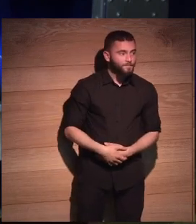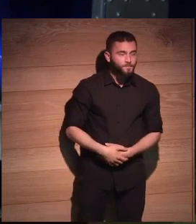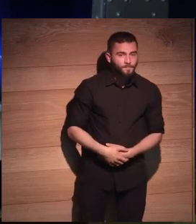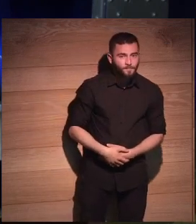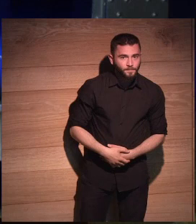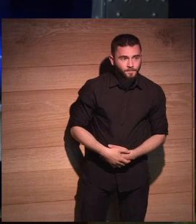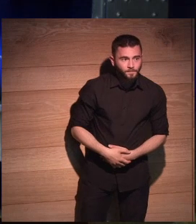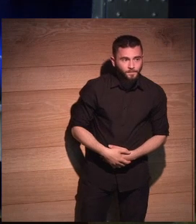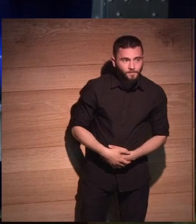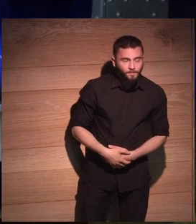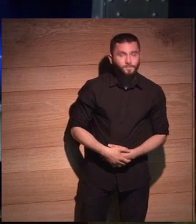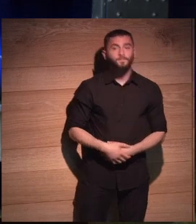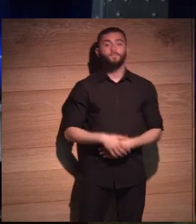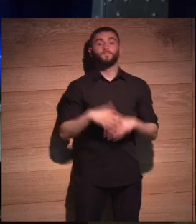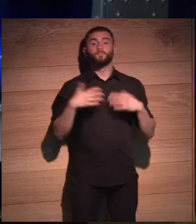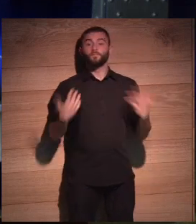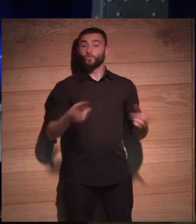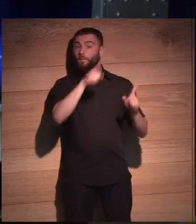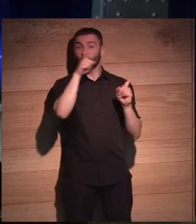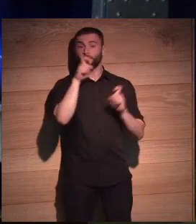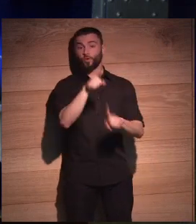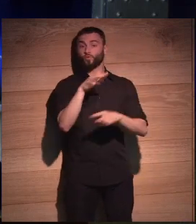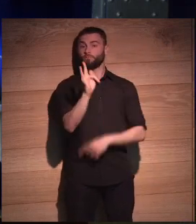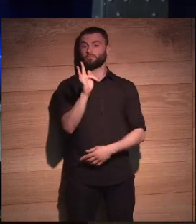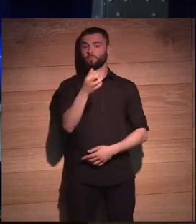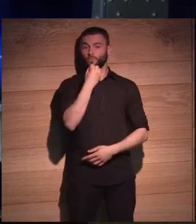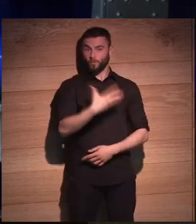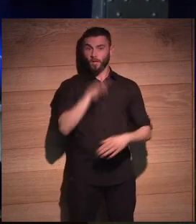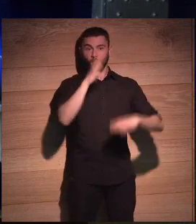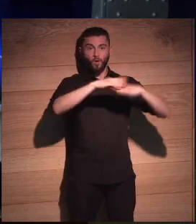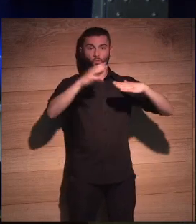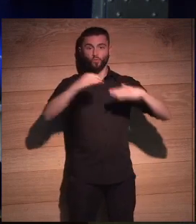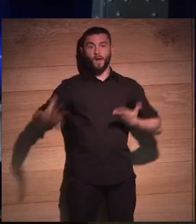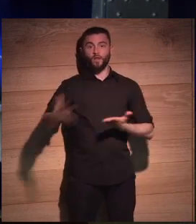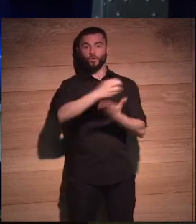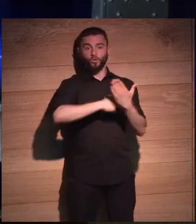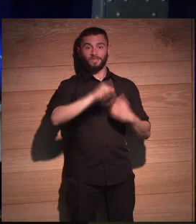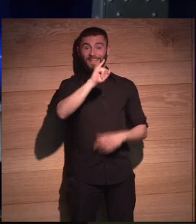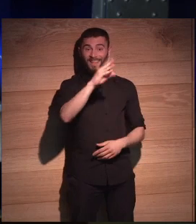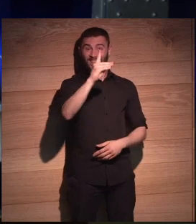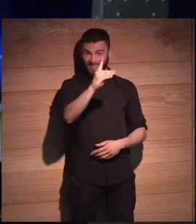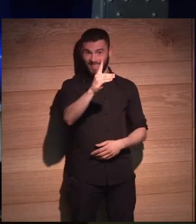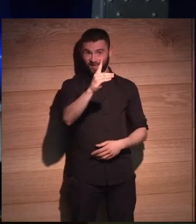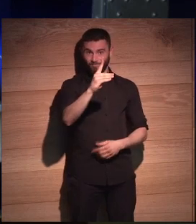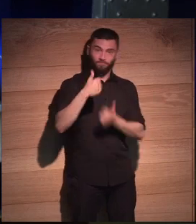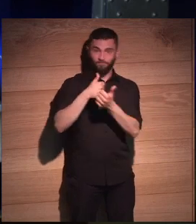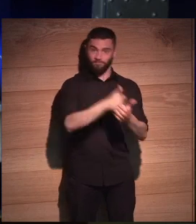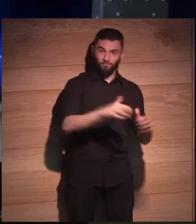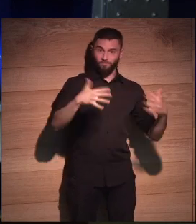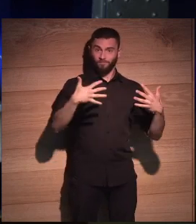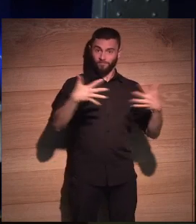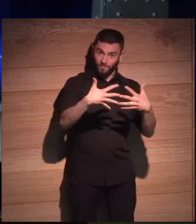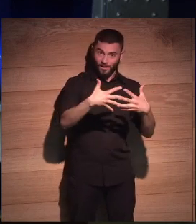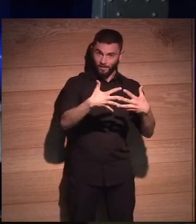De hecho, es una muy buena pregunta porque todos los usuarios tenemos una ID que nos sigue por Internet, aunque no nos